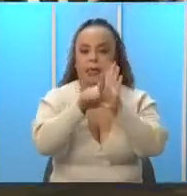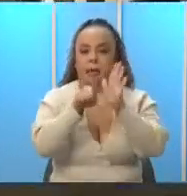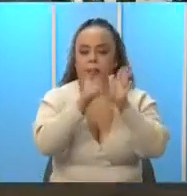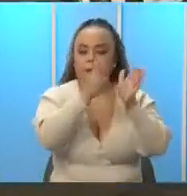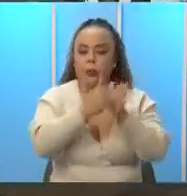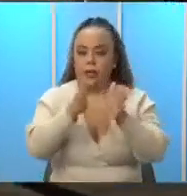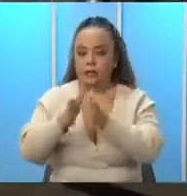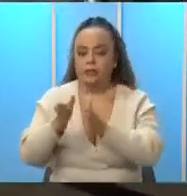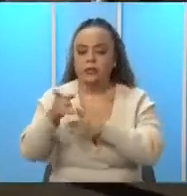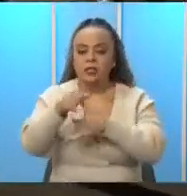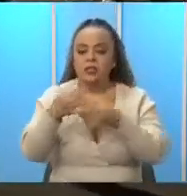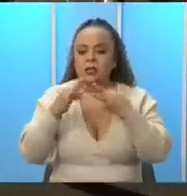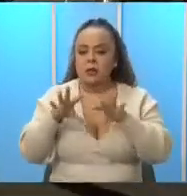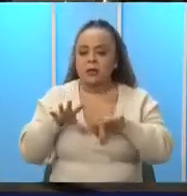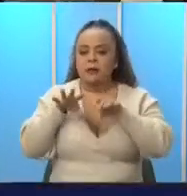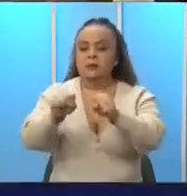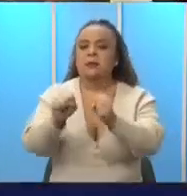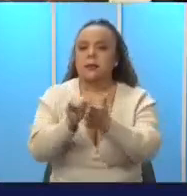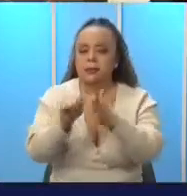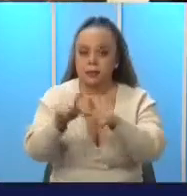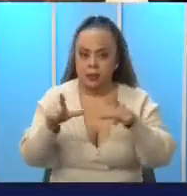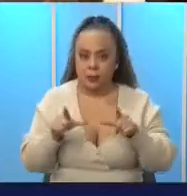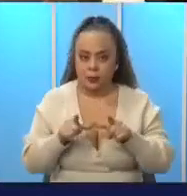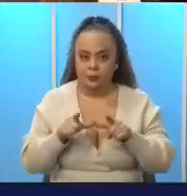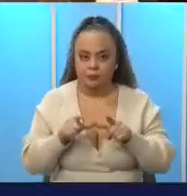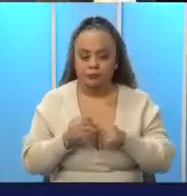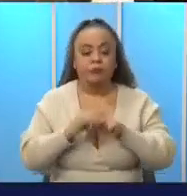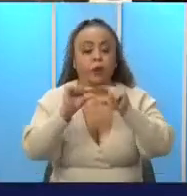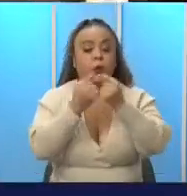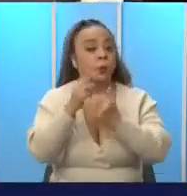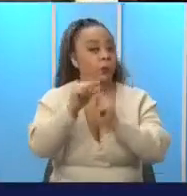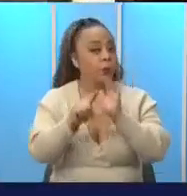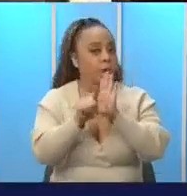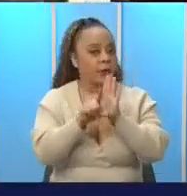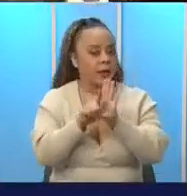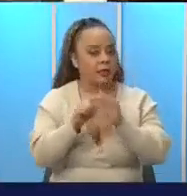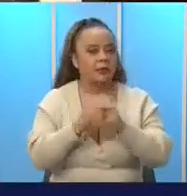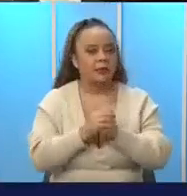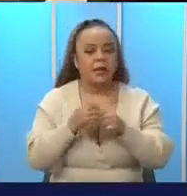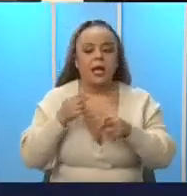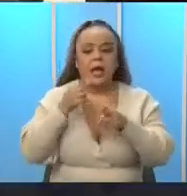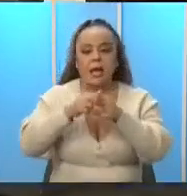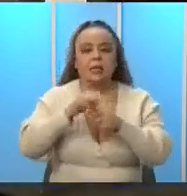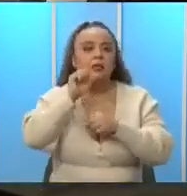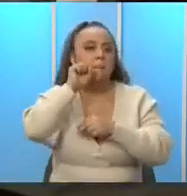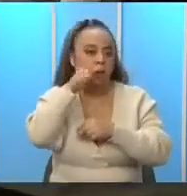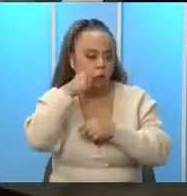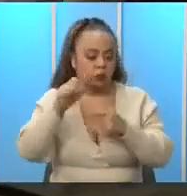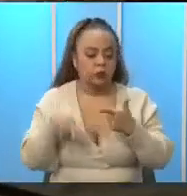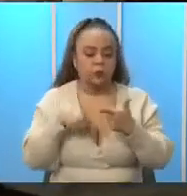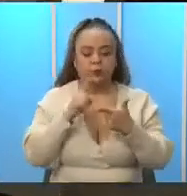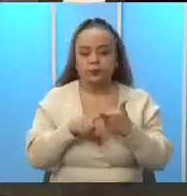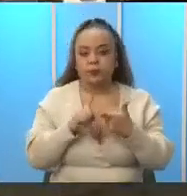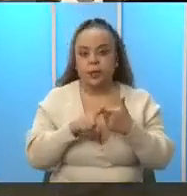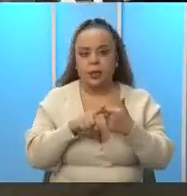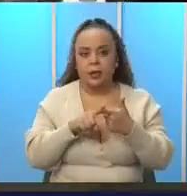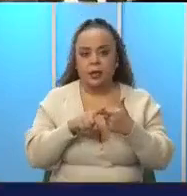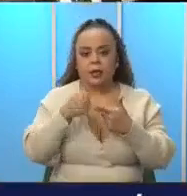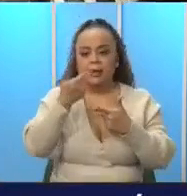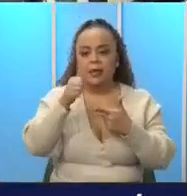de de apoderarse de este sector eh bandas criminales la de alias pollo la de los